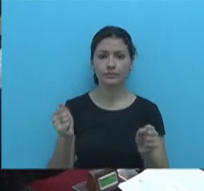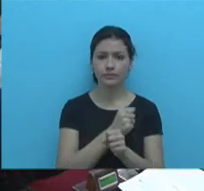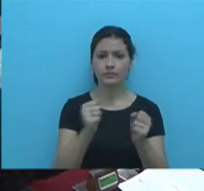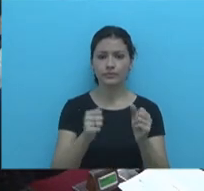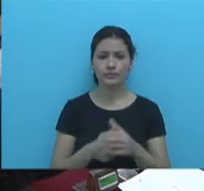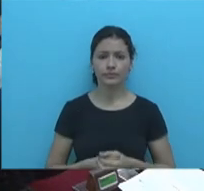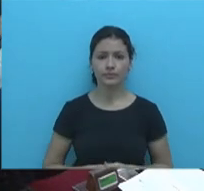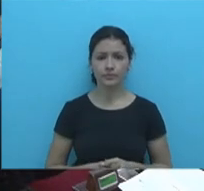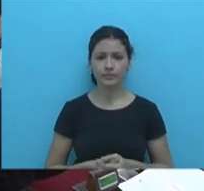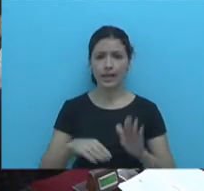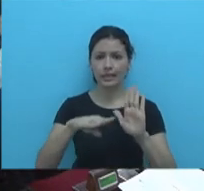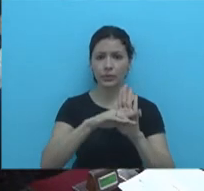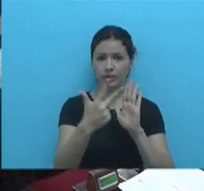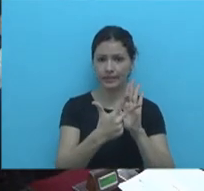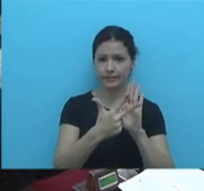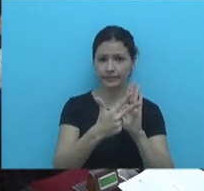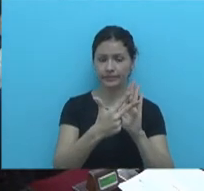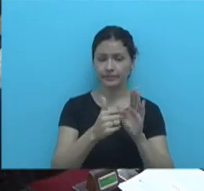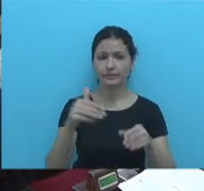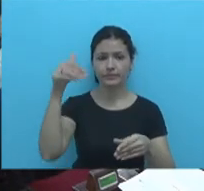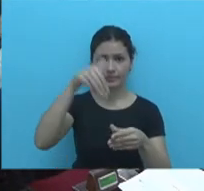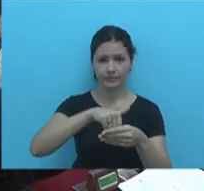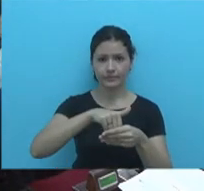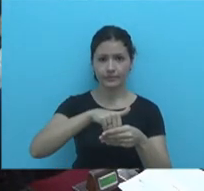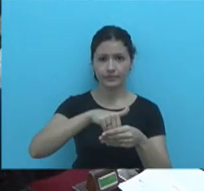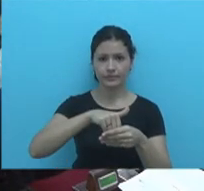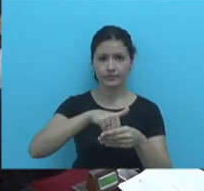Aprobado. Artículo 3.